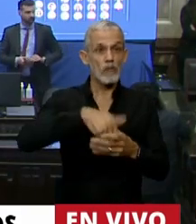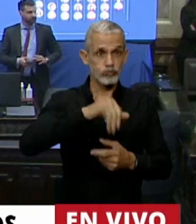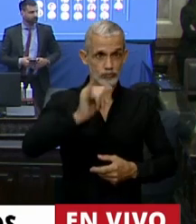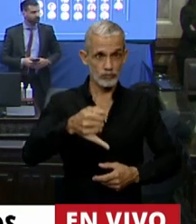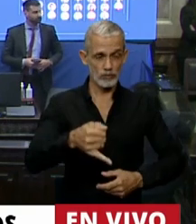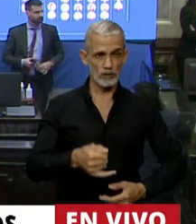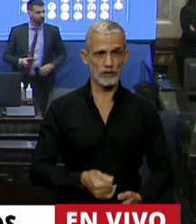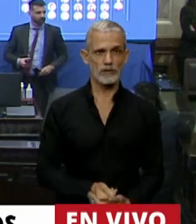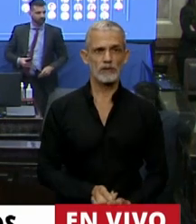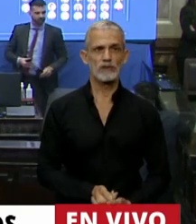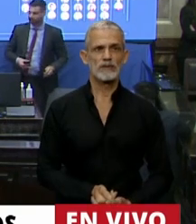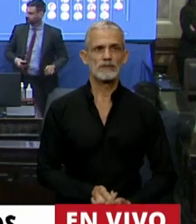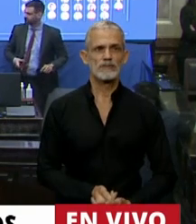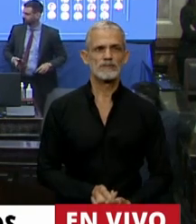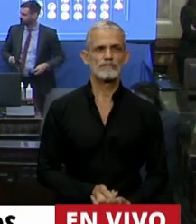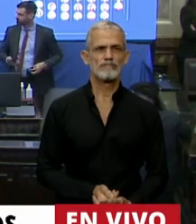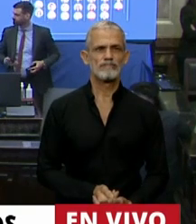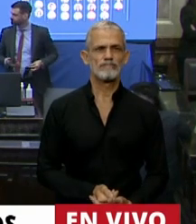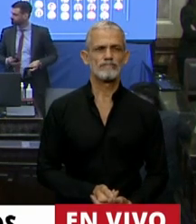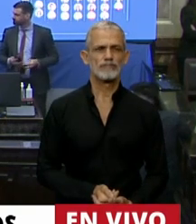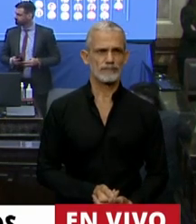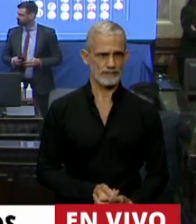Afirmativo, presidente.